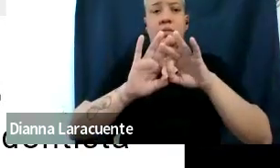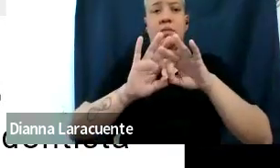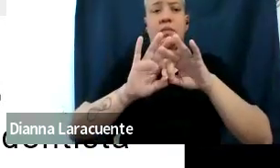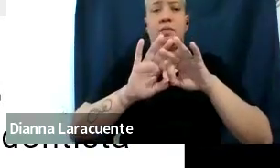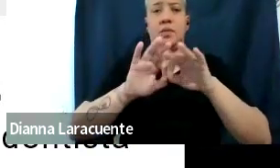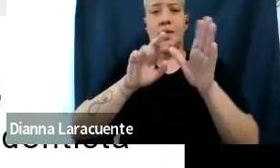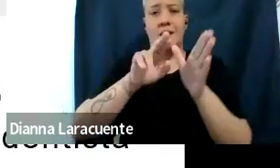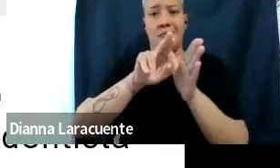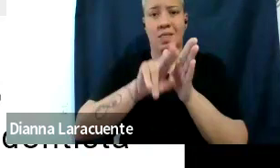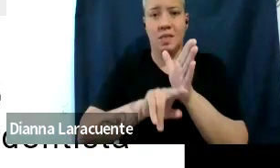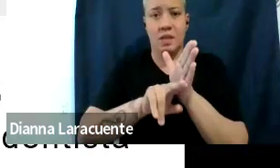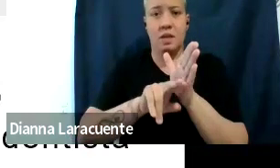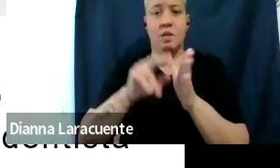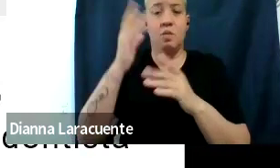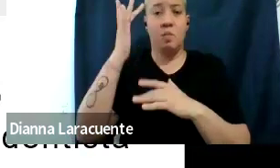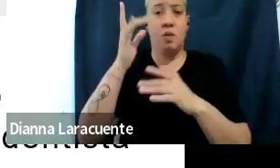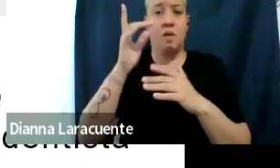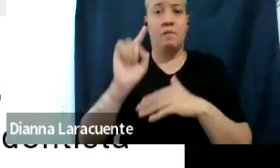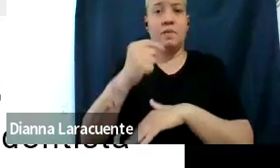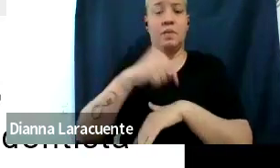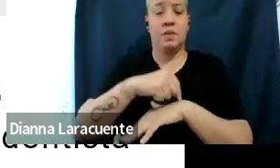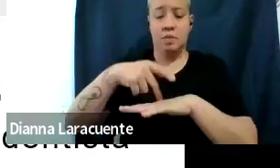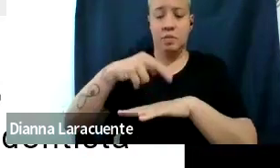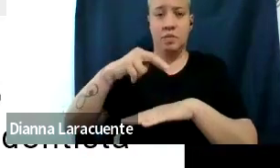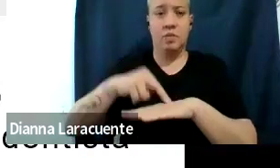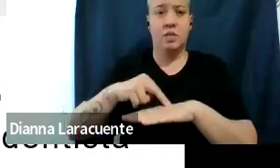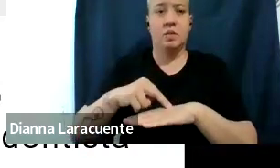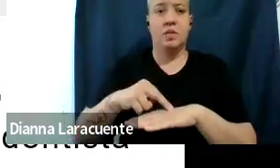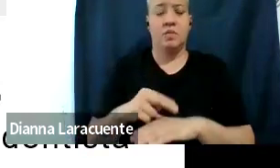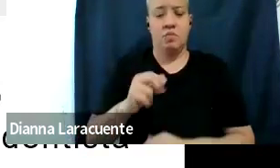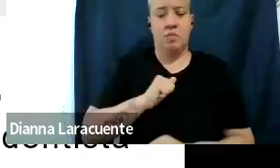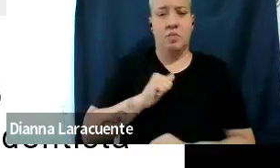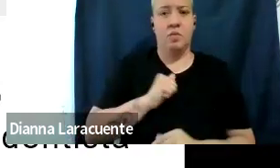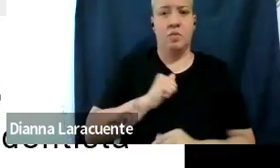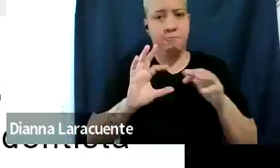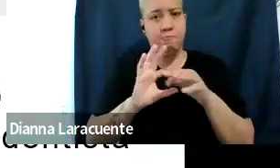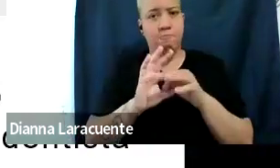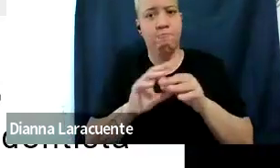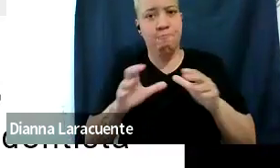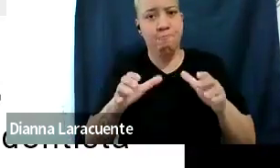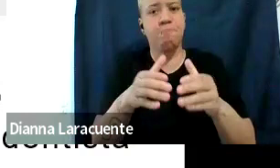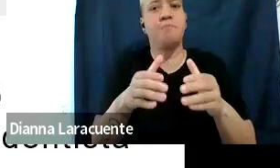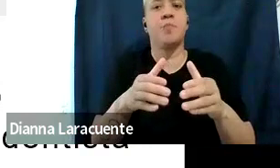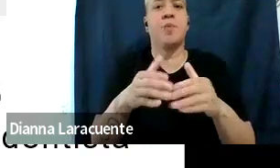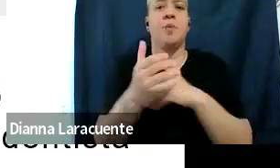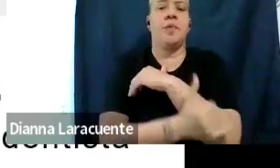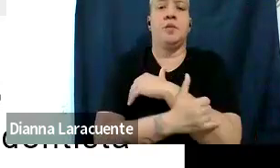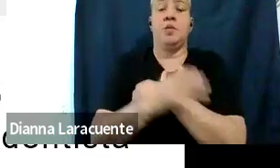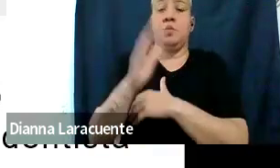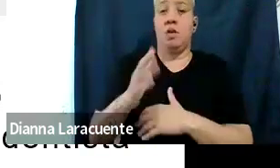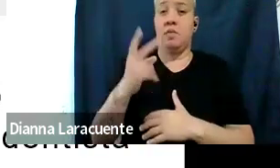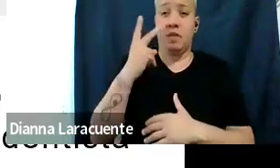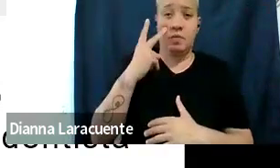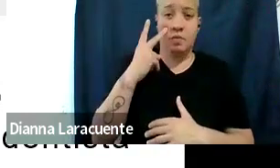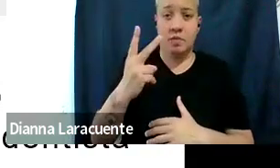entierro porque por primera vez Puerto Rico se vio a sí mismo unido como un país. Nunca antes se había visto